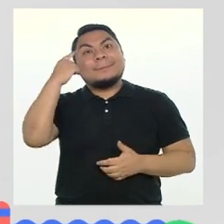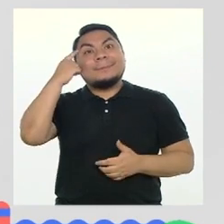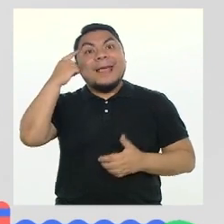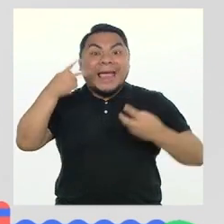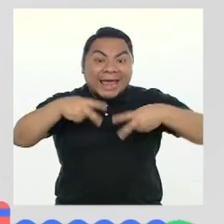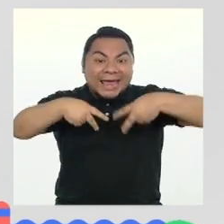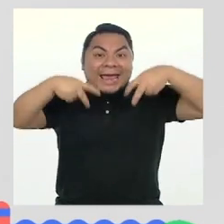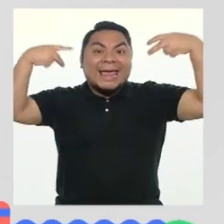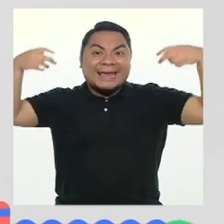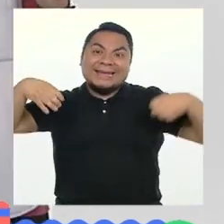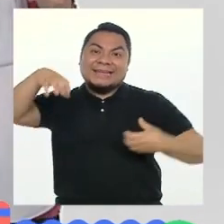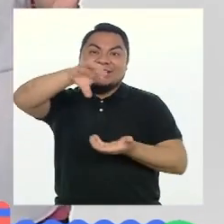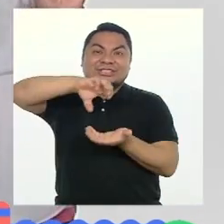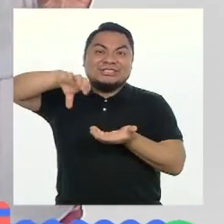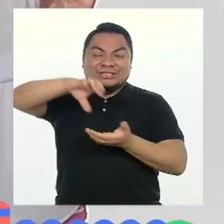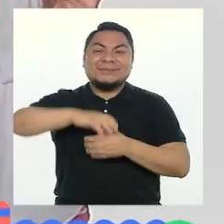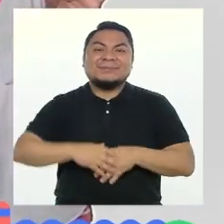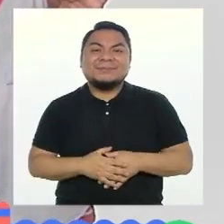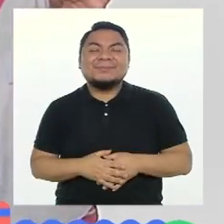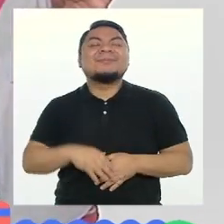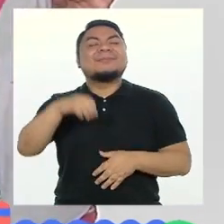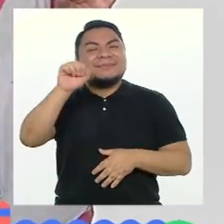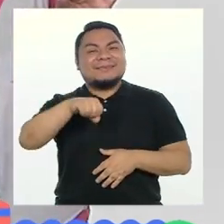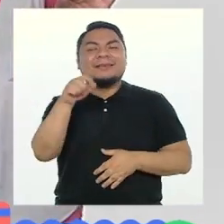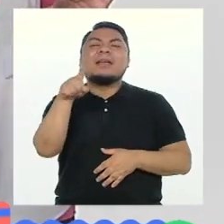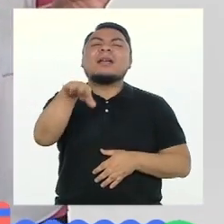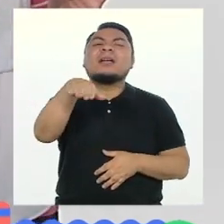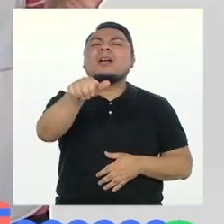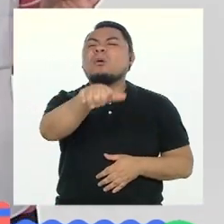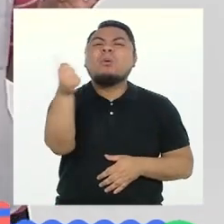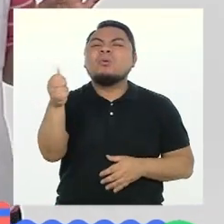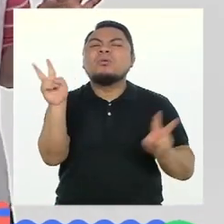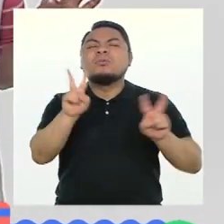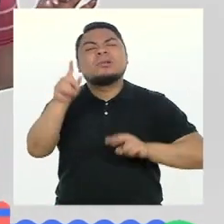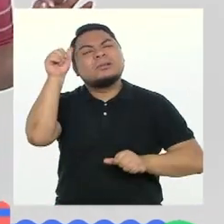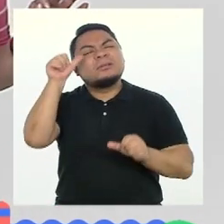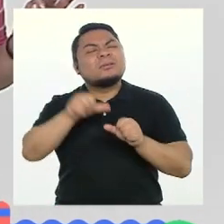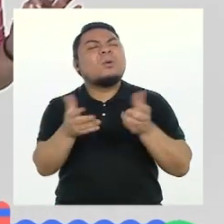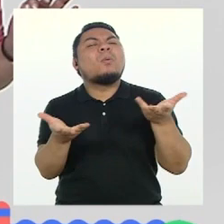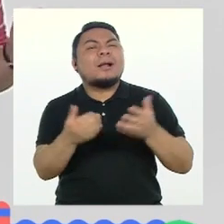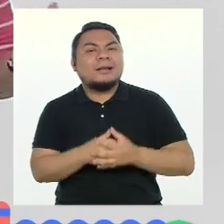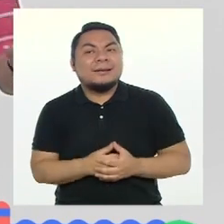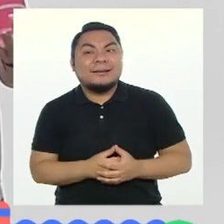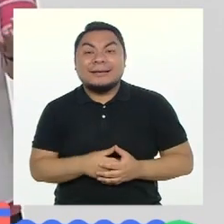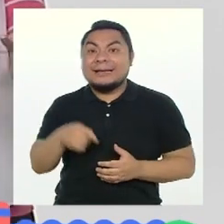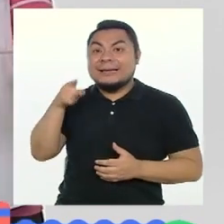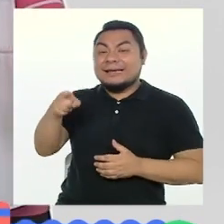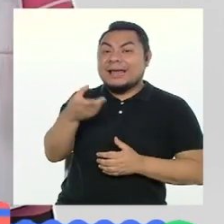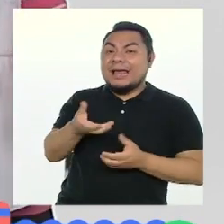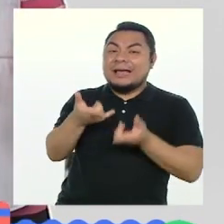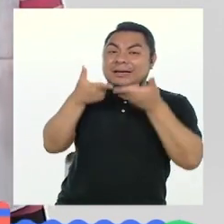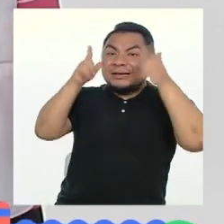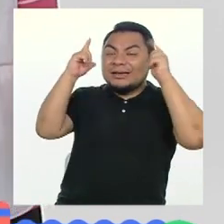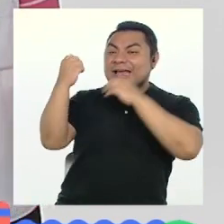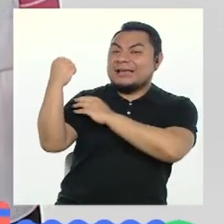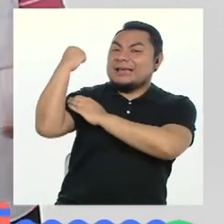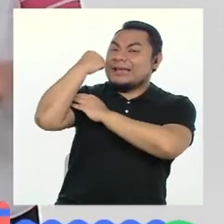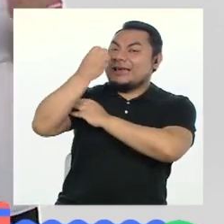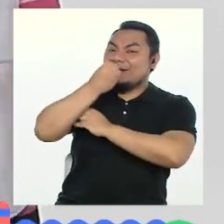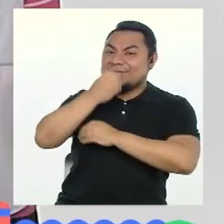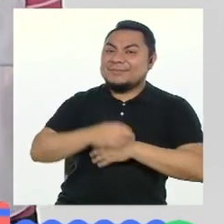para los tallarines. ¿Qué otro vegetal recuerdan? La espinaca.